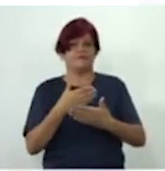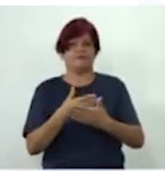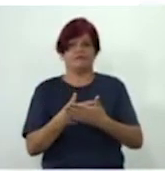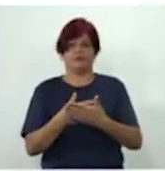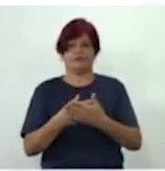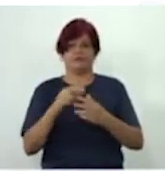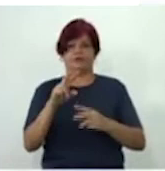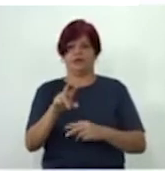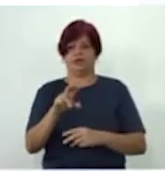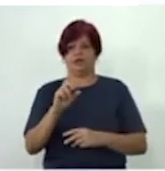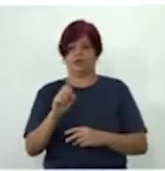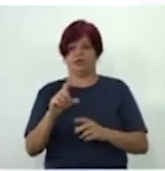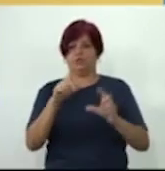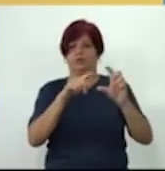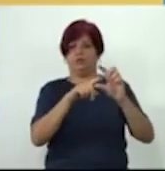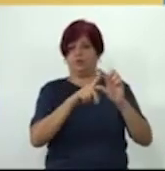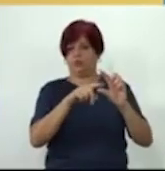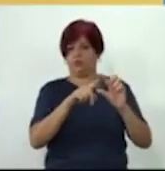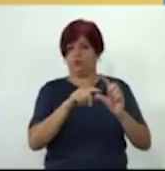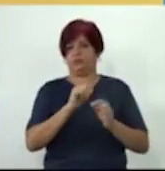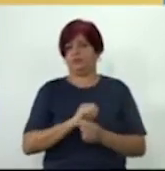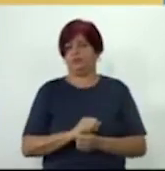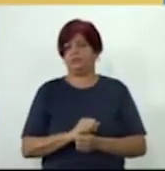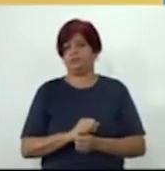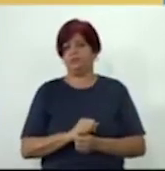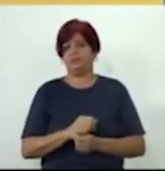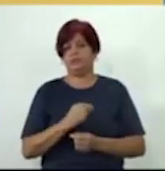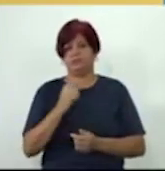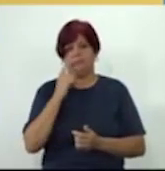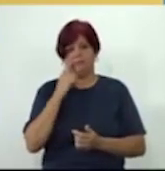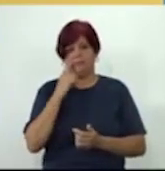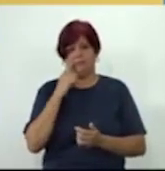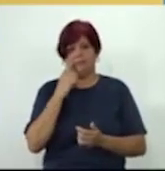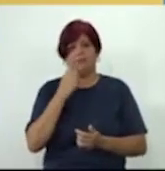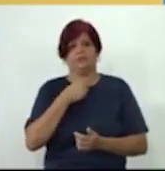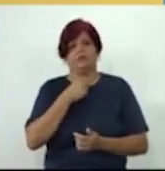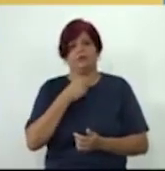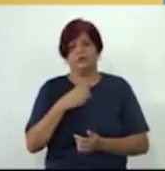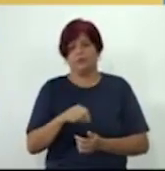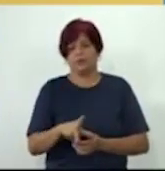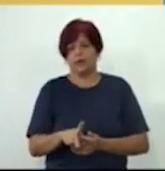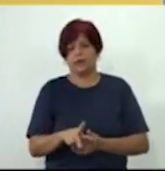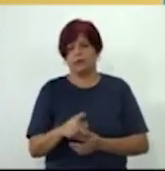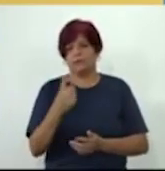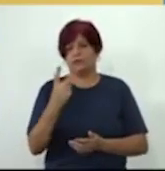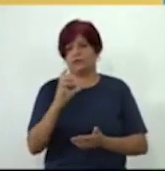el nuevo contenido. Vamos a poner el ejemplo de una